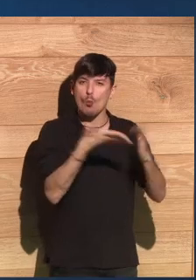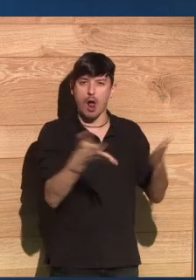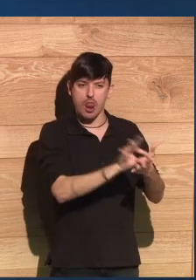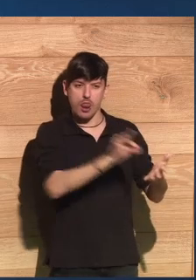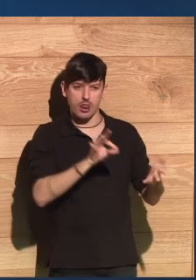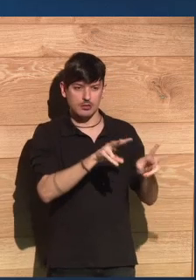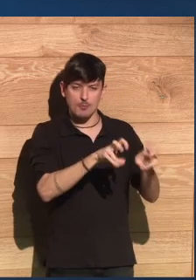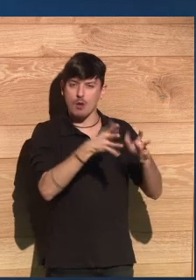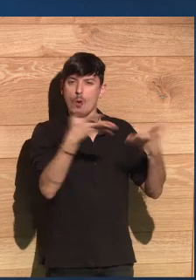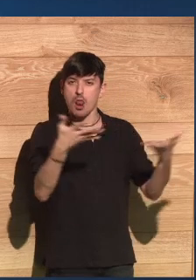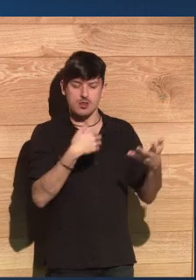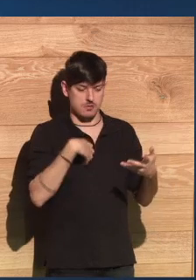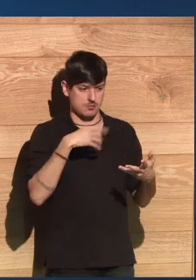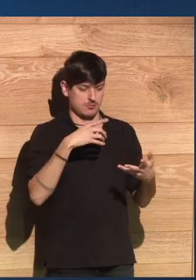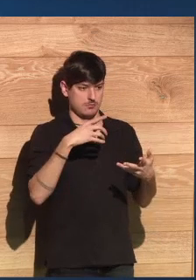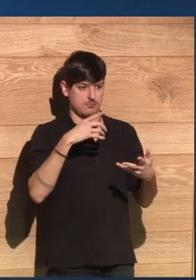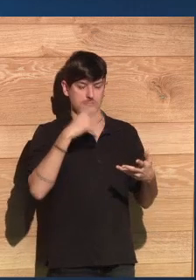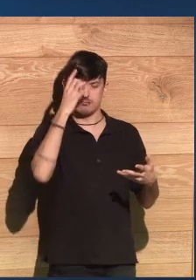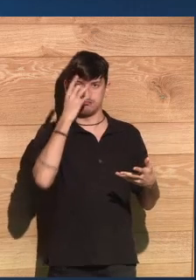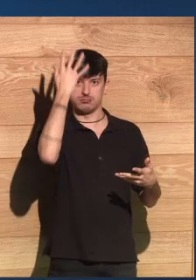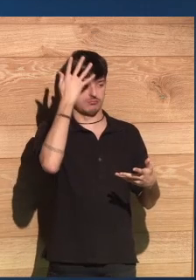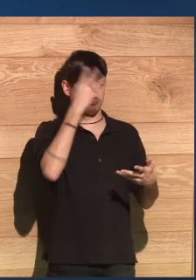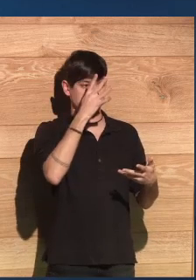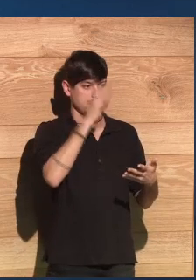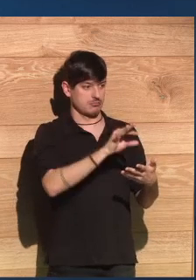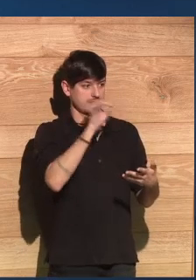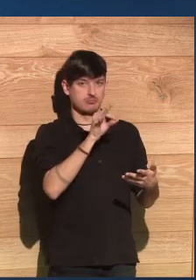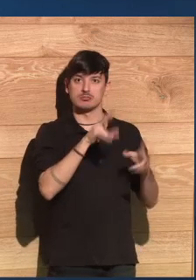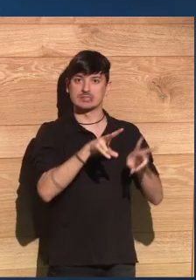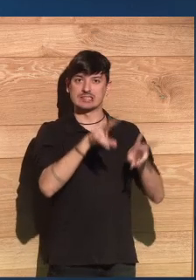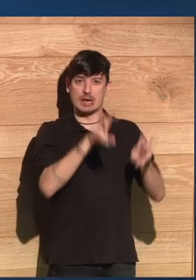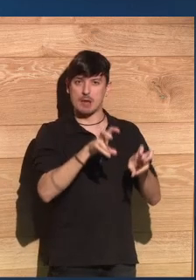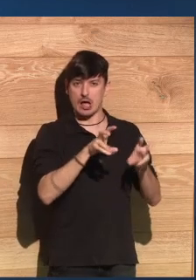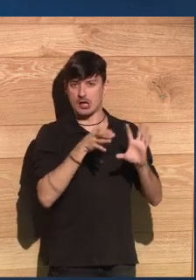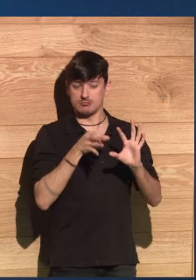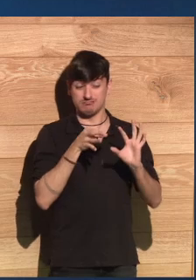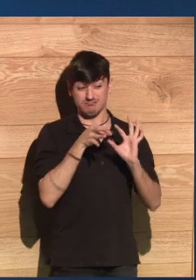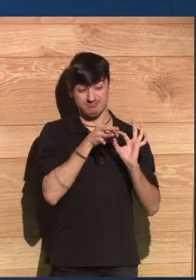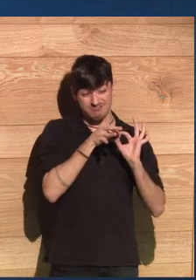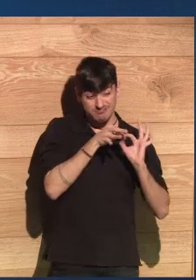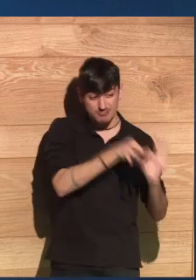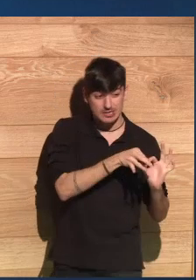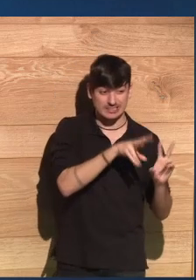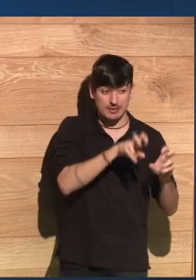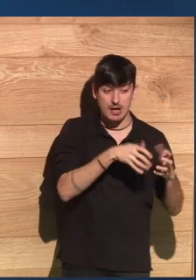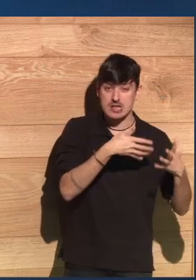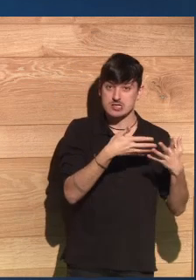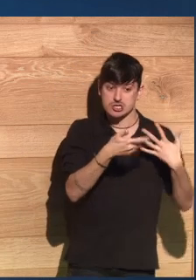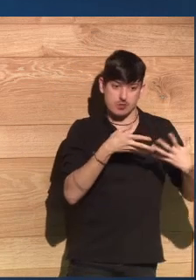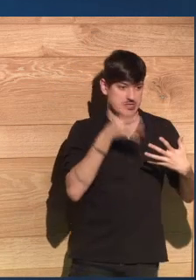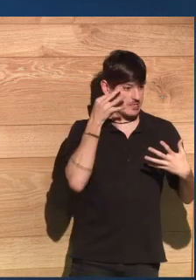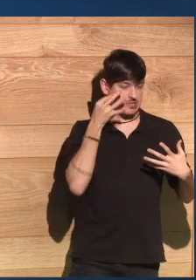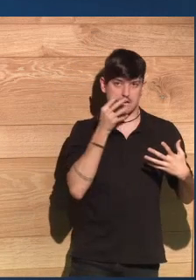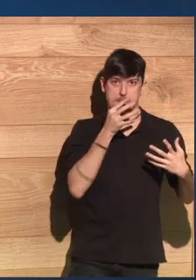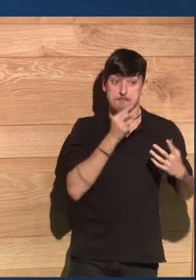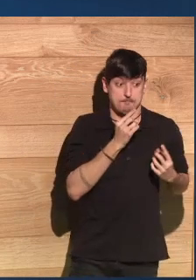primera cuestión que me venía a la mente es la que tiene que ver precisamente con esa condición de novelista primeriza, si